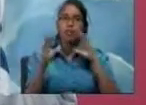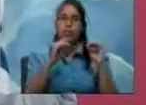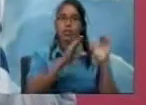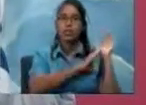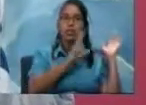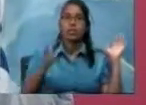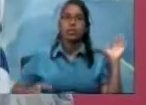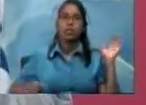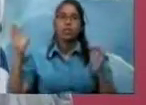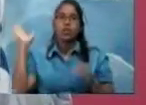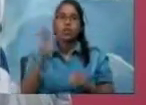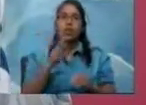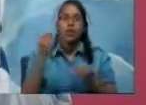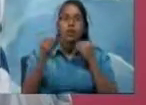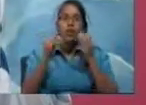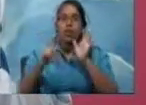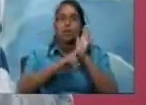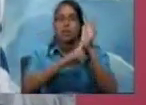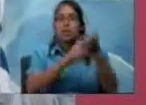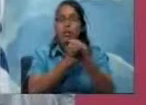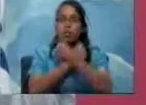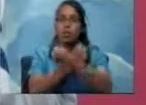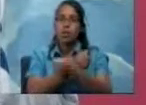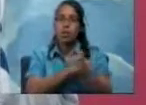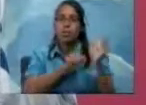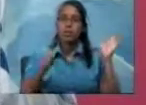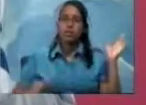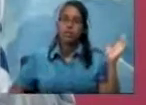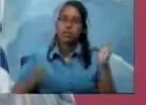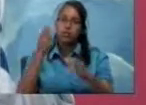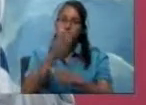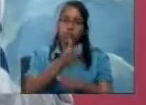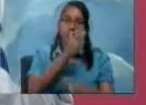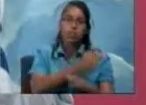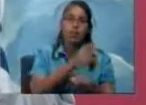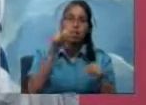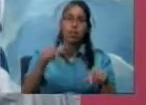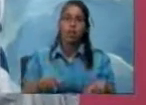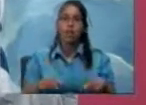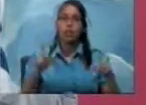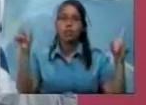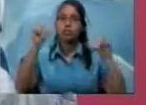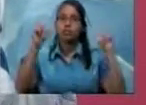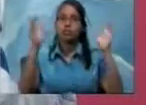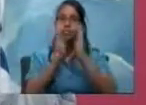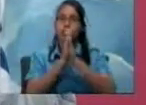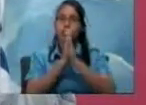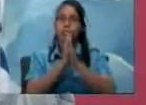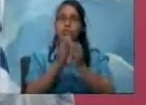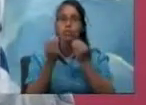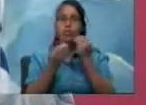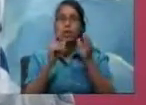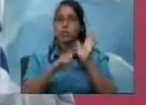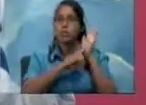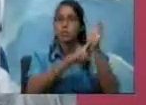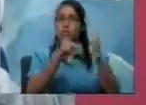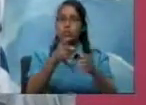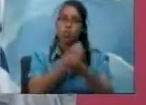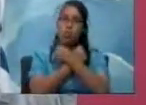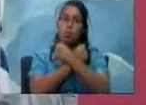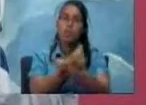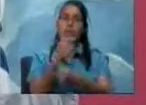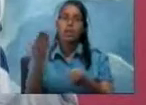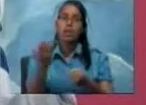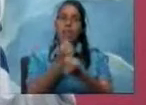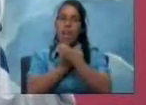Cristo viene Cómo se demuestra que amamos al Señor asistiendo acá los matutinos fíjese cómo le demuestra usted a su esposa que la ama cómo